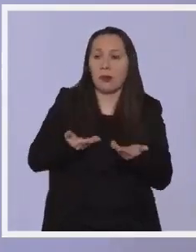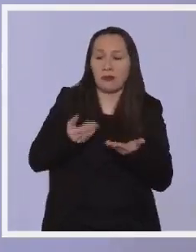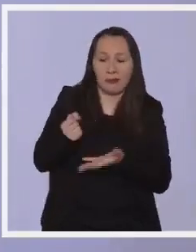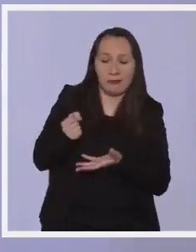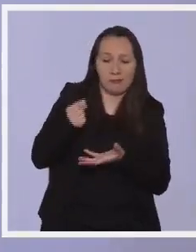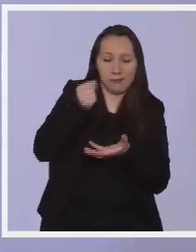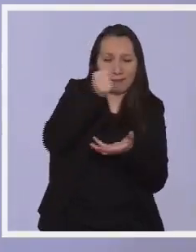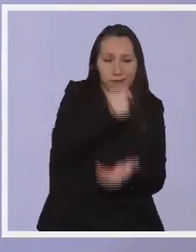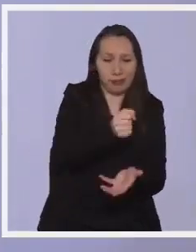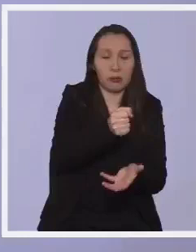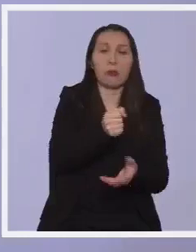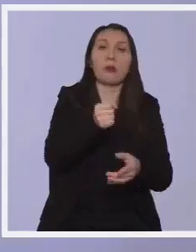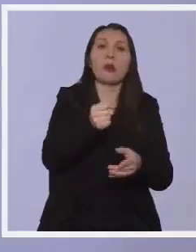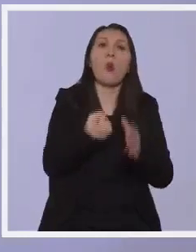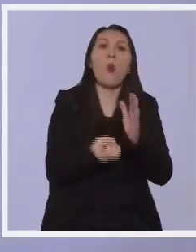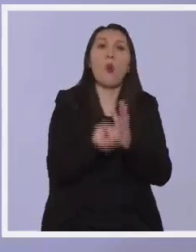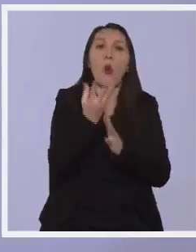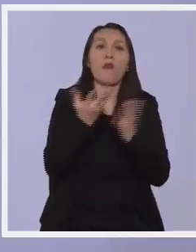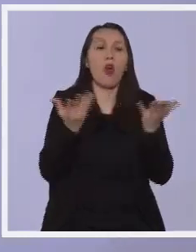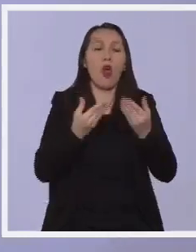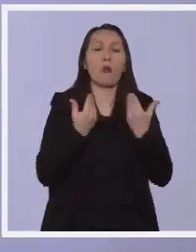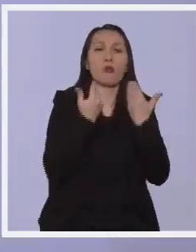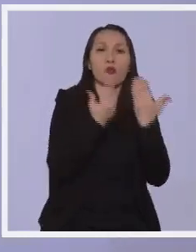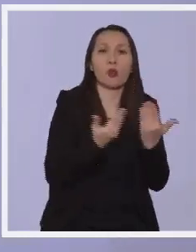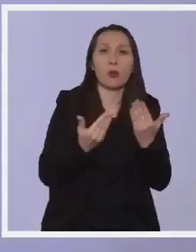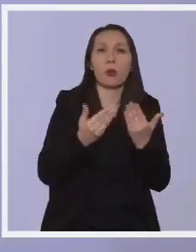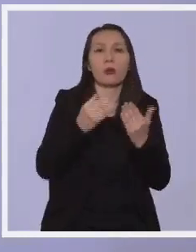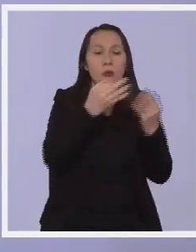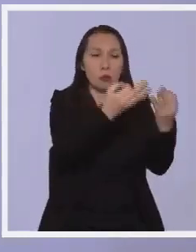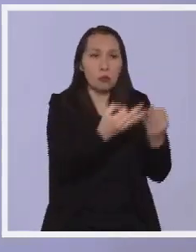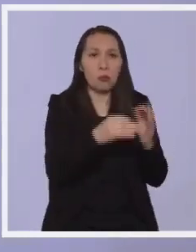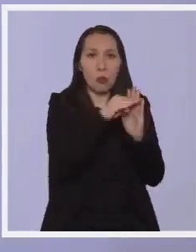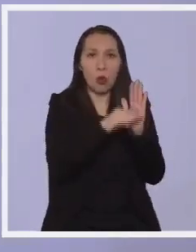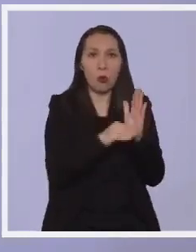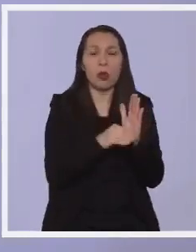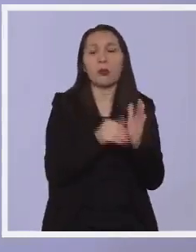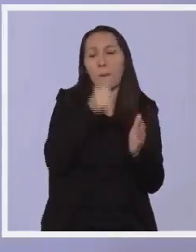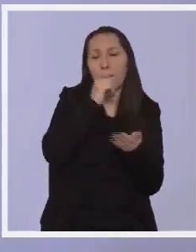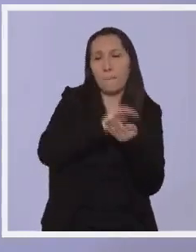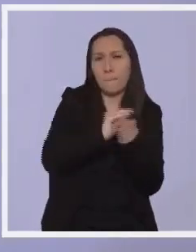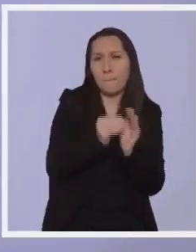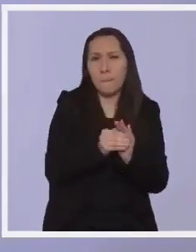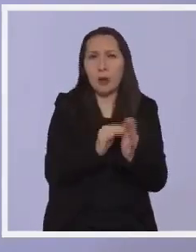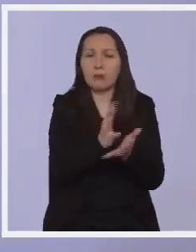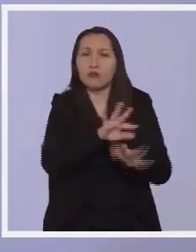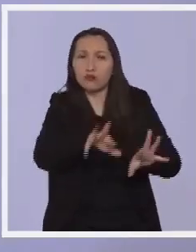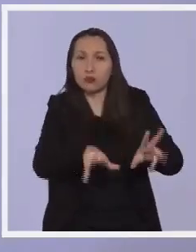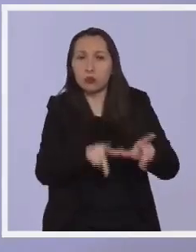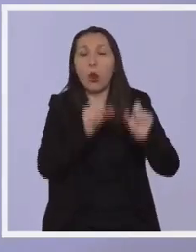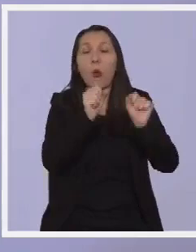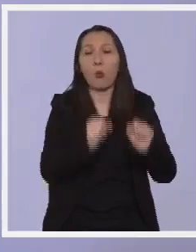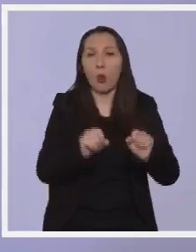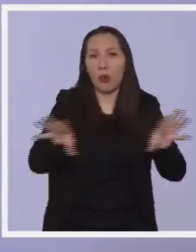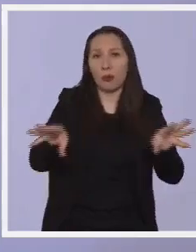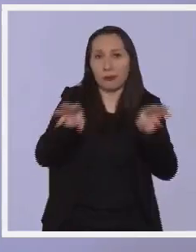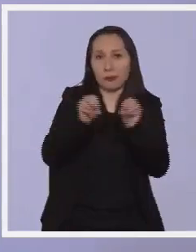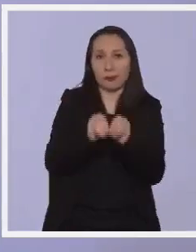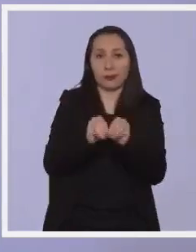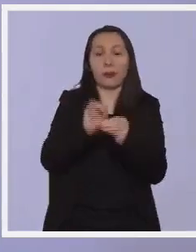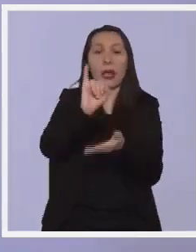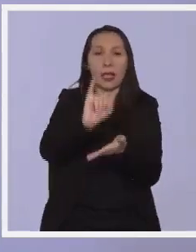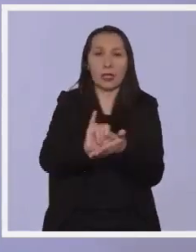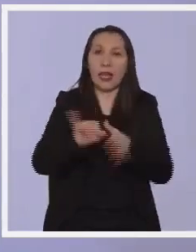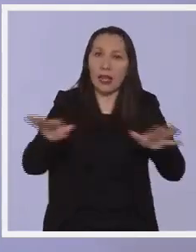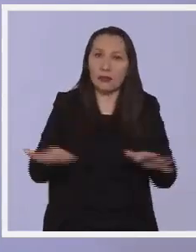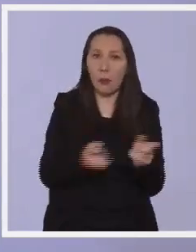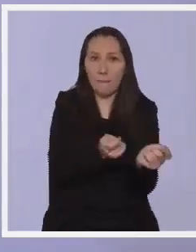recursos, sino que entregarlos de nuevas maneras. El programa presupuestario de crimen organizado que nos permitió integrar a distintas instituciones en un